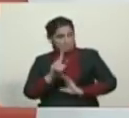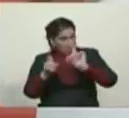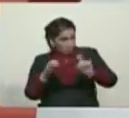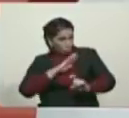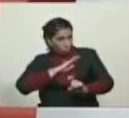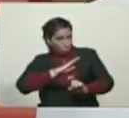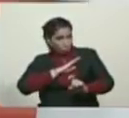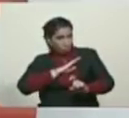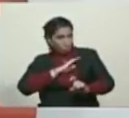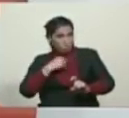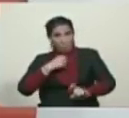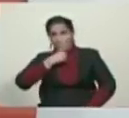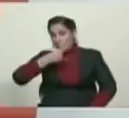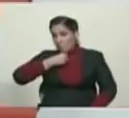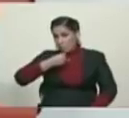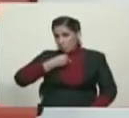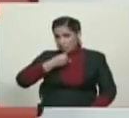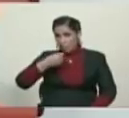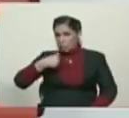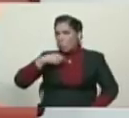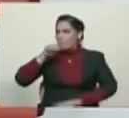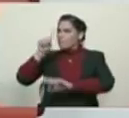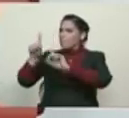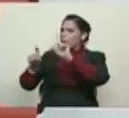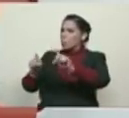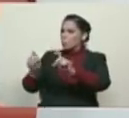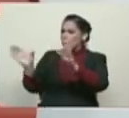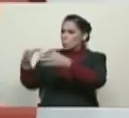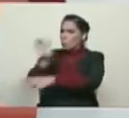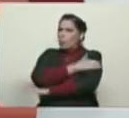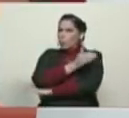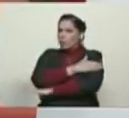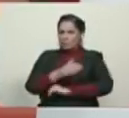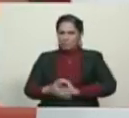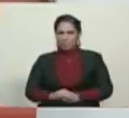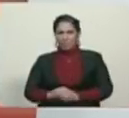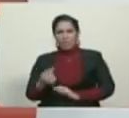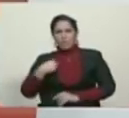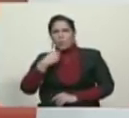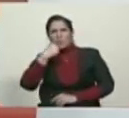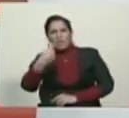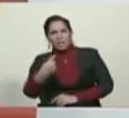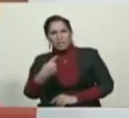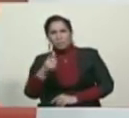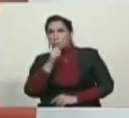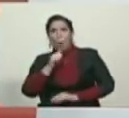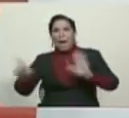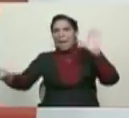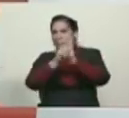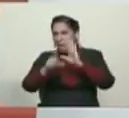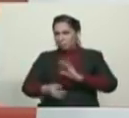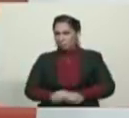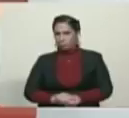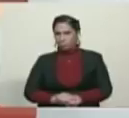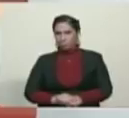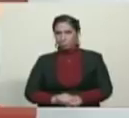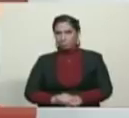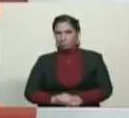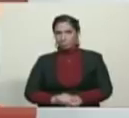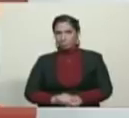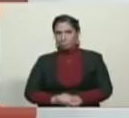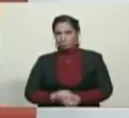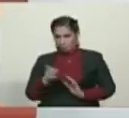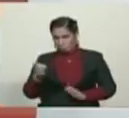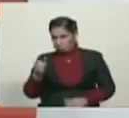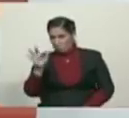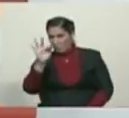Si yo fuese periodista, le preguntaría a la derecha. ¿Lo calificarían de ilegítimo a